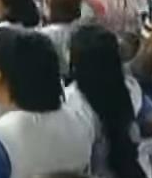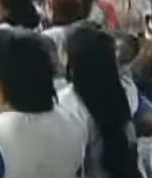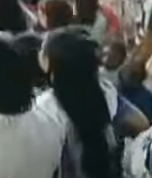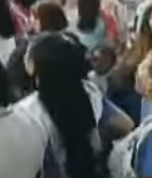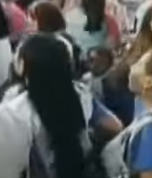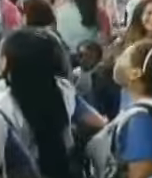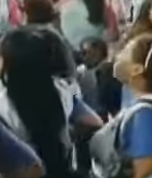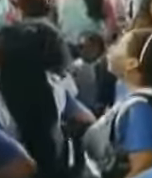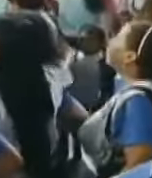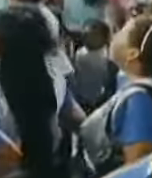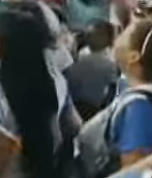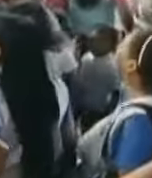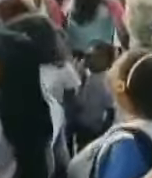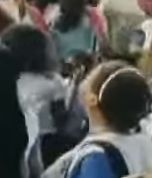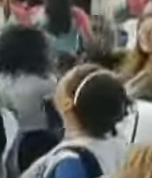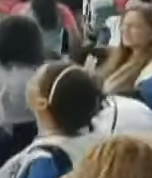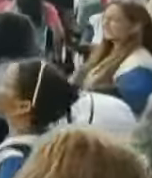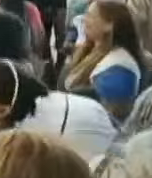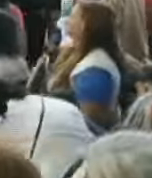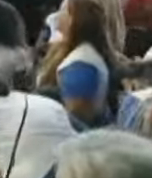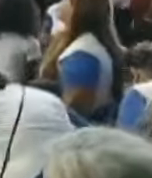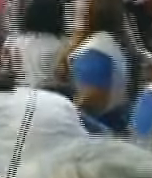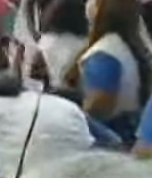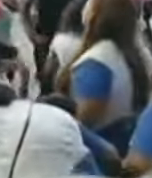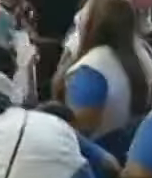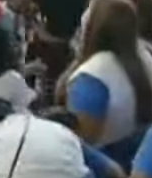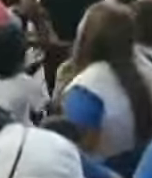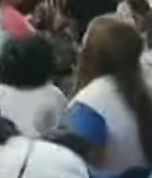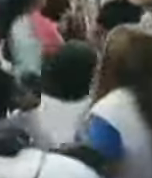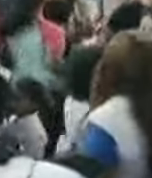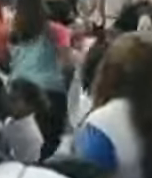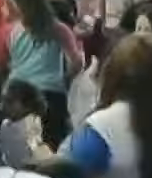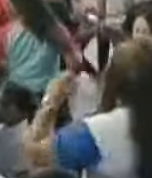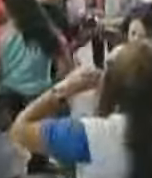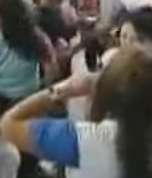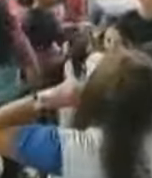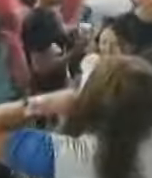y cuente con su pueblo. Vale, gracias, ministro. Vale, gracias, ministro.